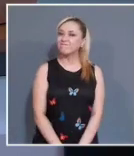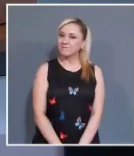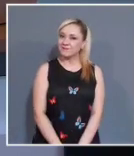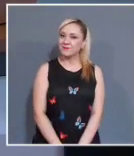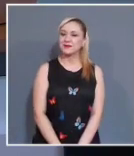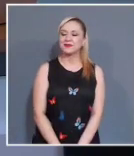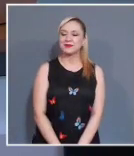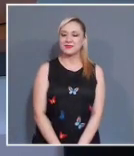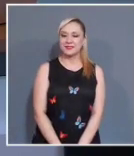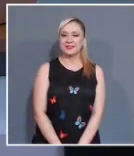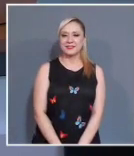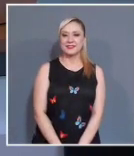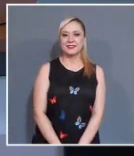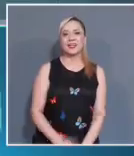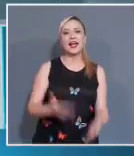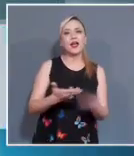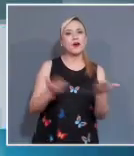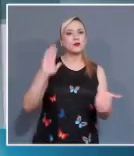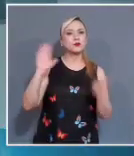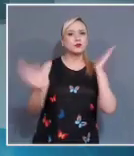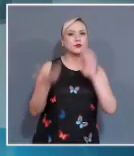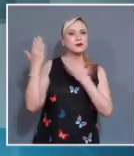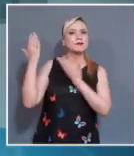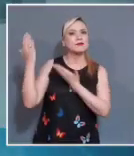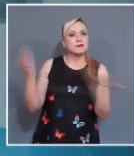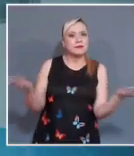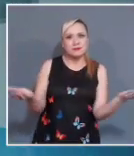Las breves del mundo.